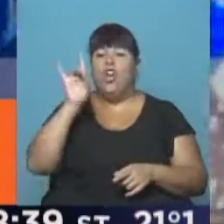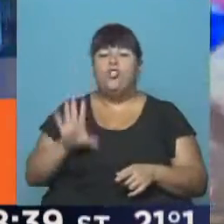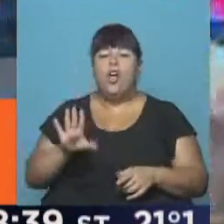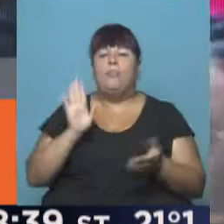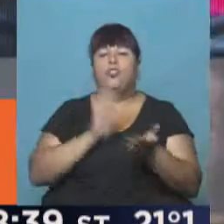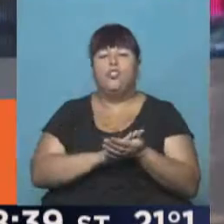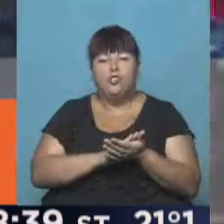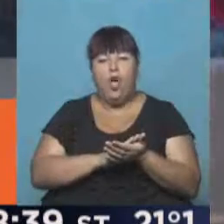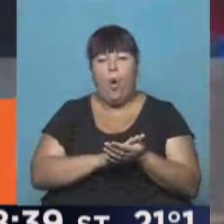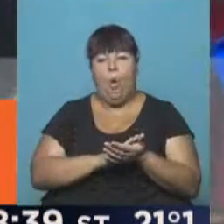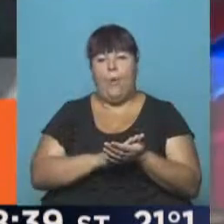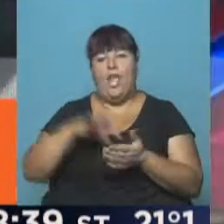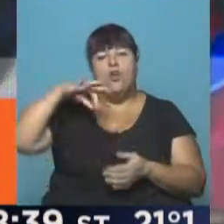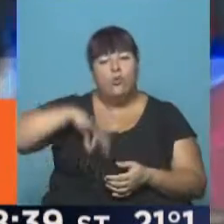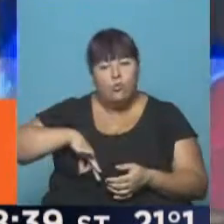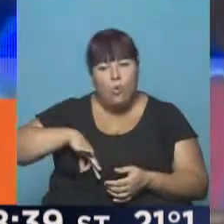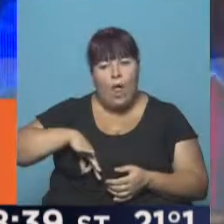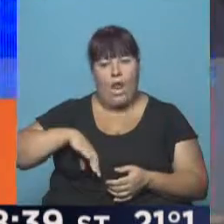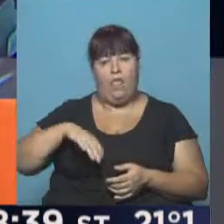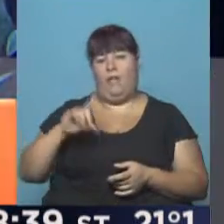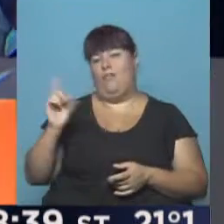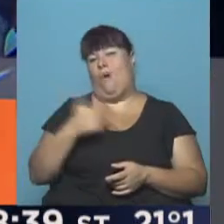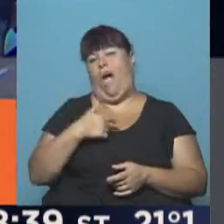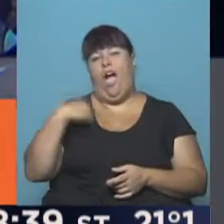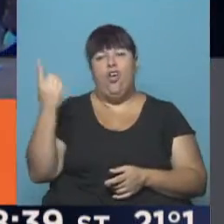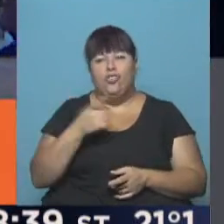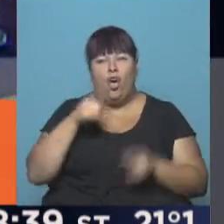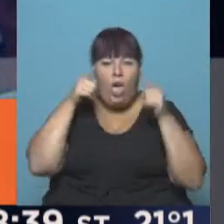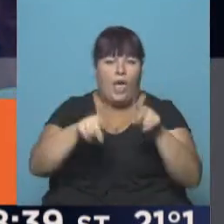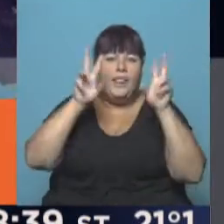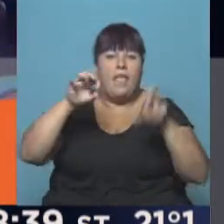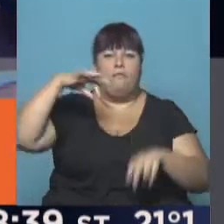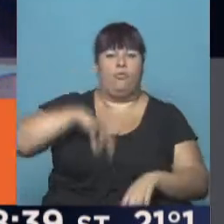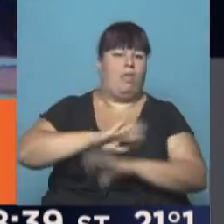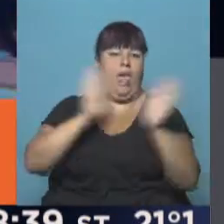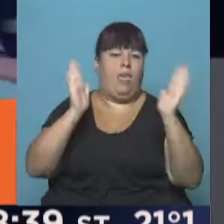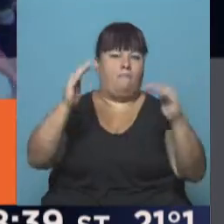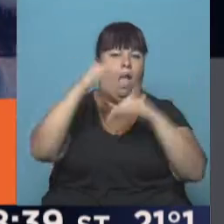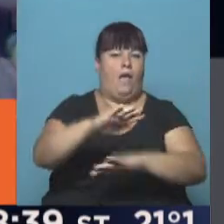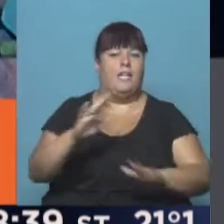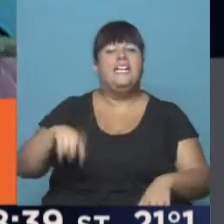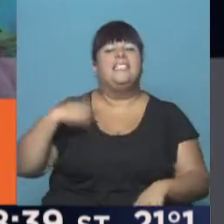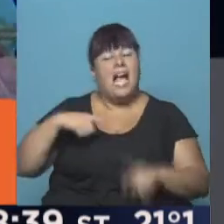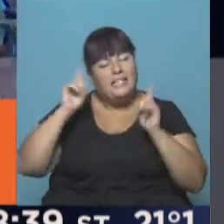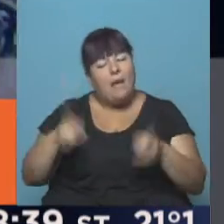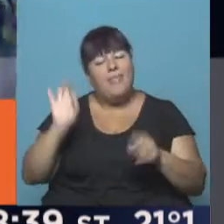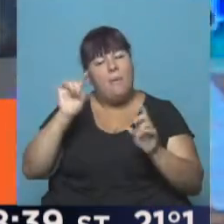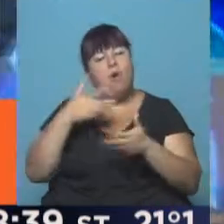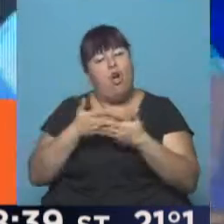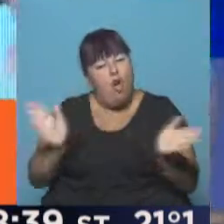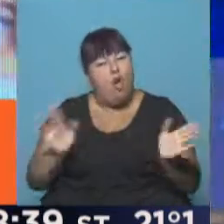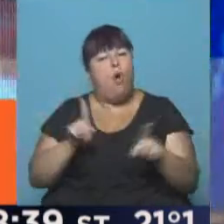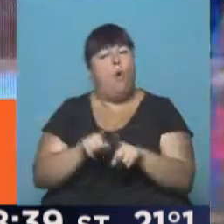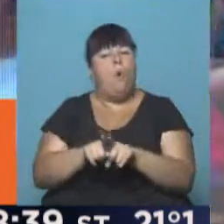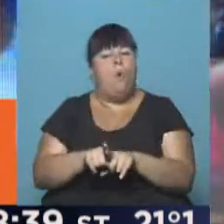la cuestión salarial no puede ser que todo se reduzca eso y los y los gremios también tienen que abrir el juego y